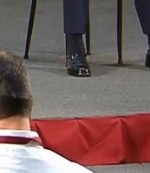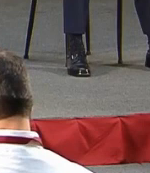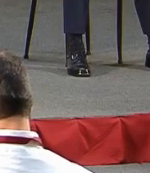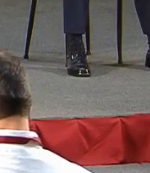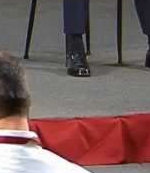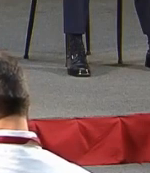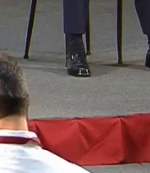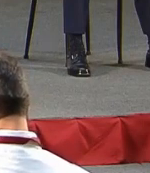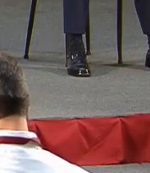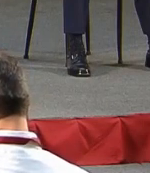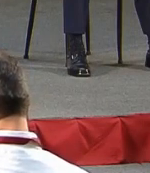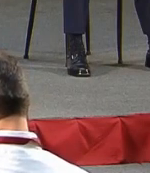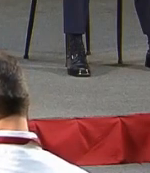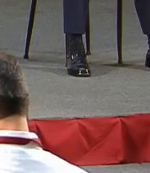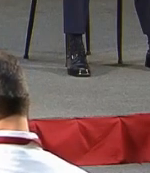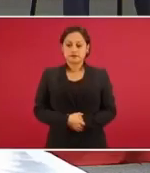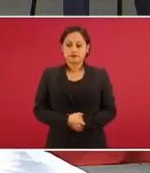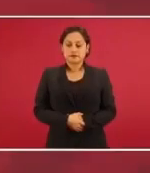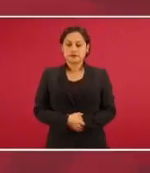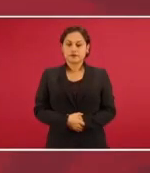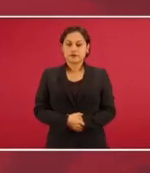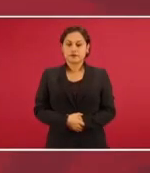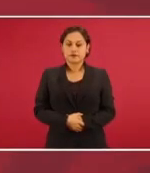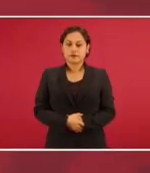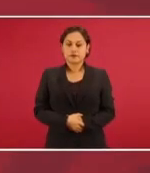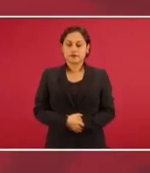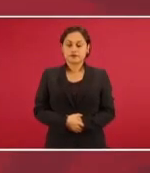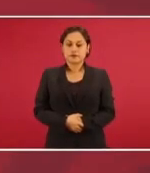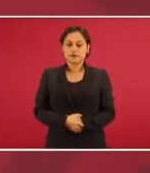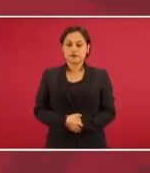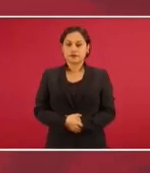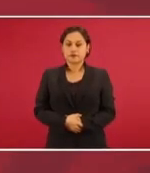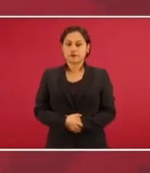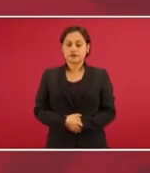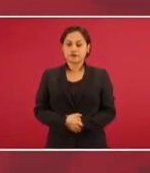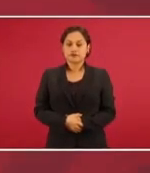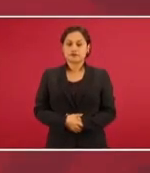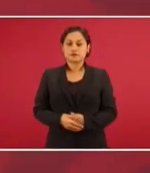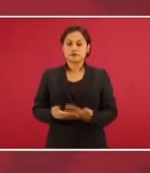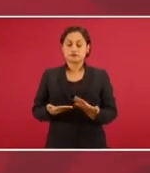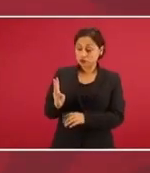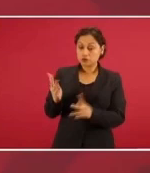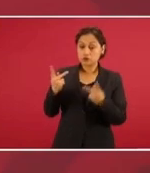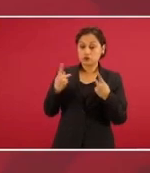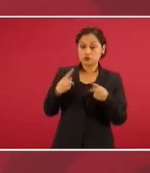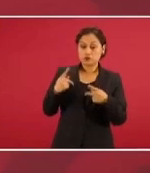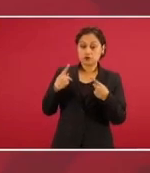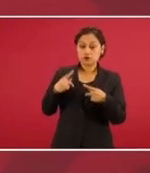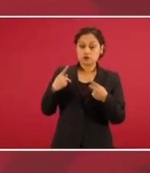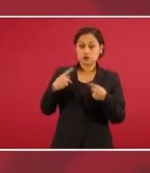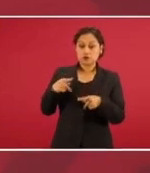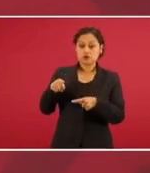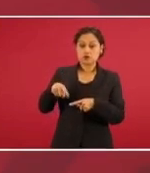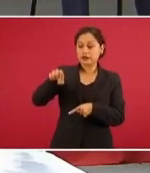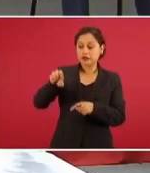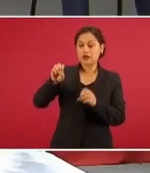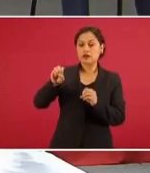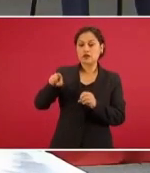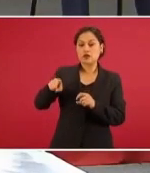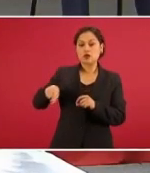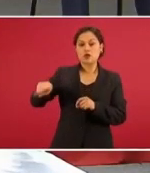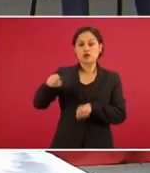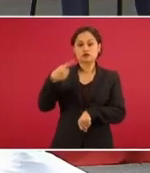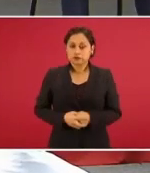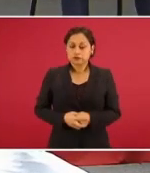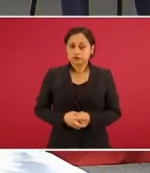más de 65 es o que padecen ellos de diabetes o